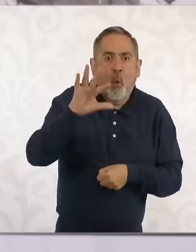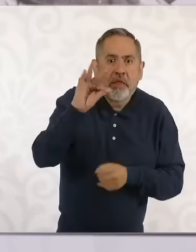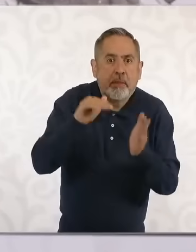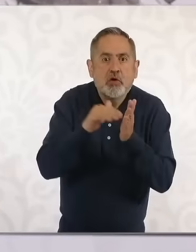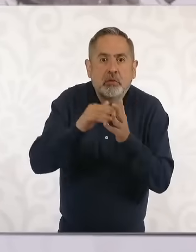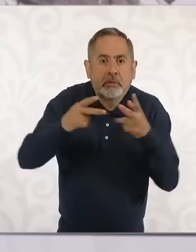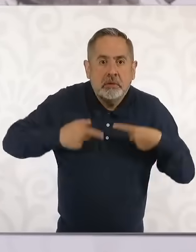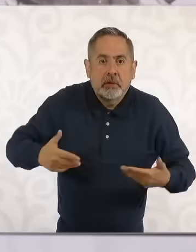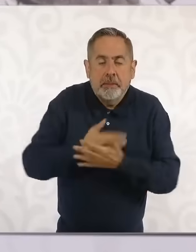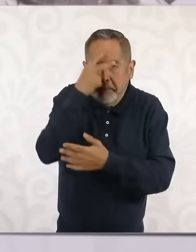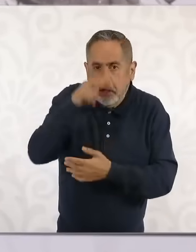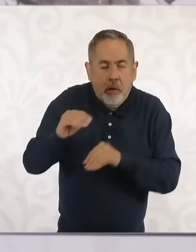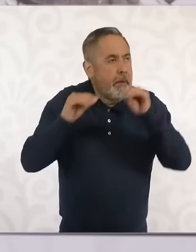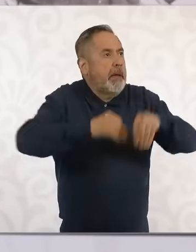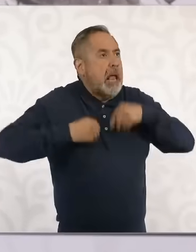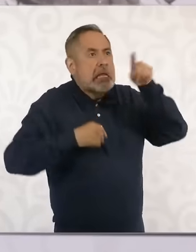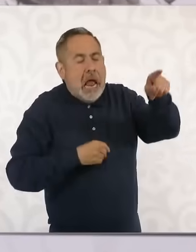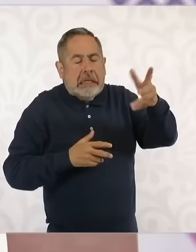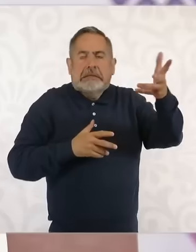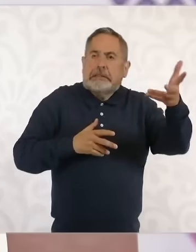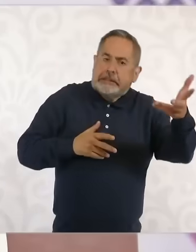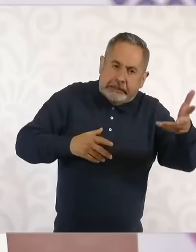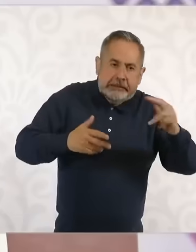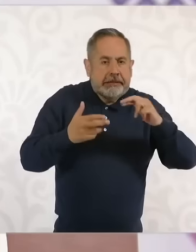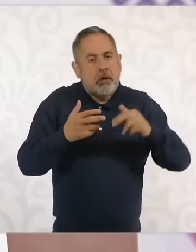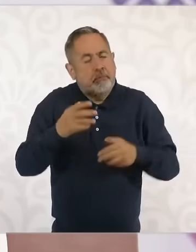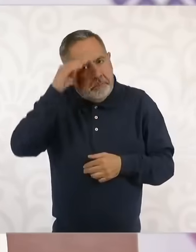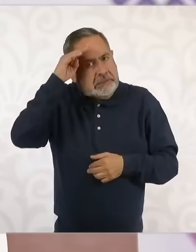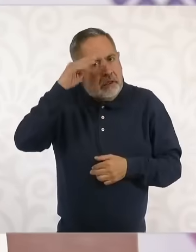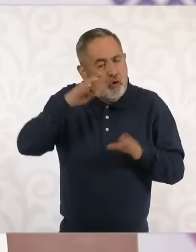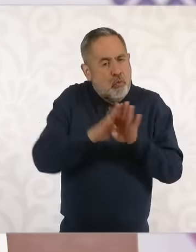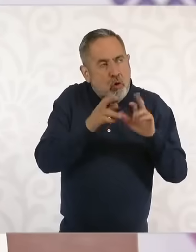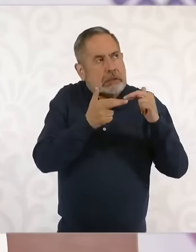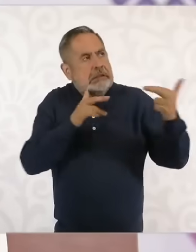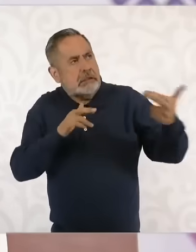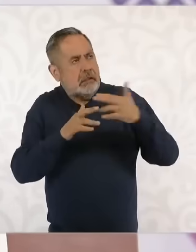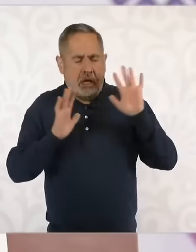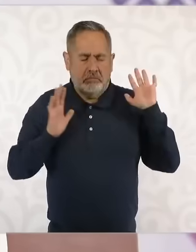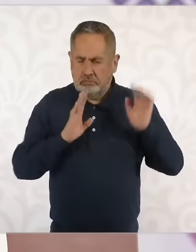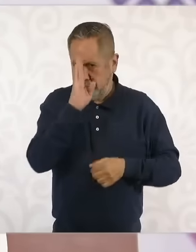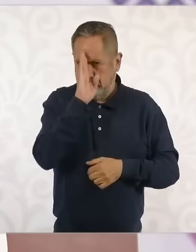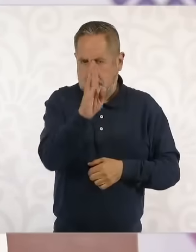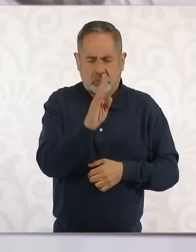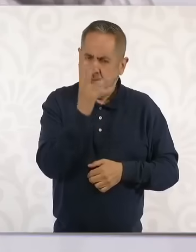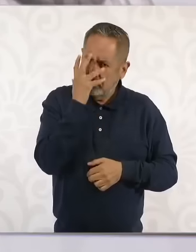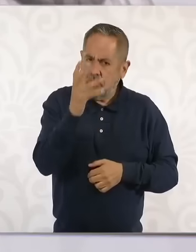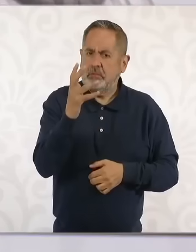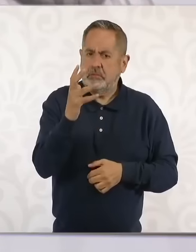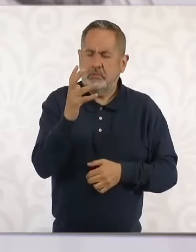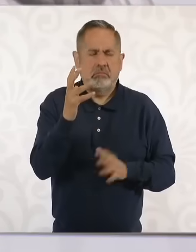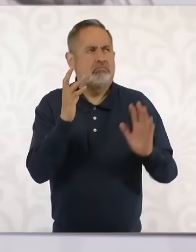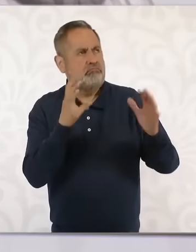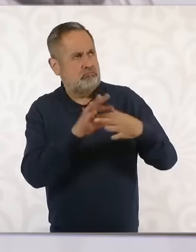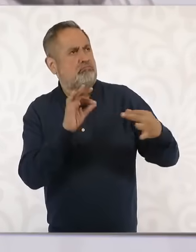buscar siempre una buena relación, no siendo firmes en nuestros principios,